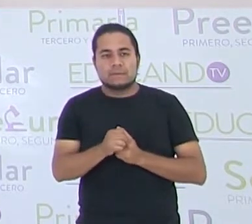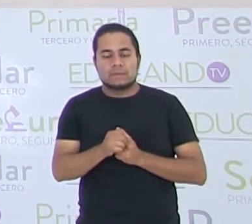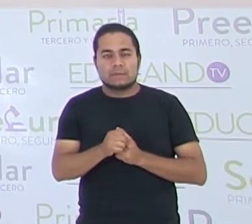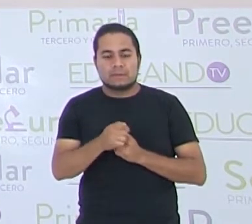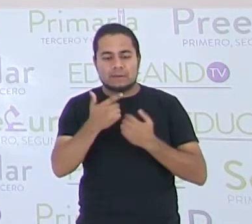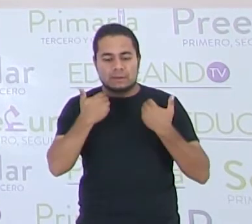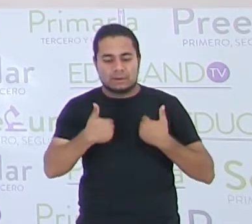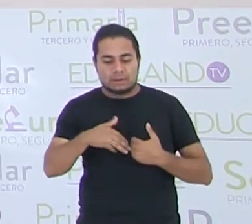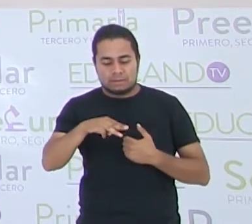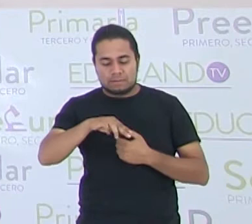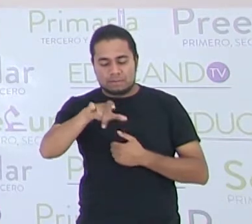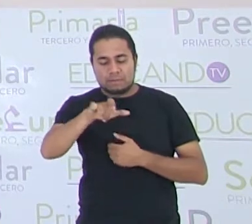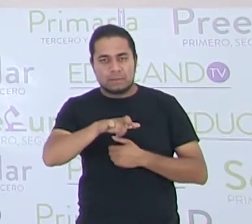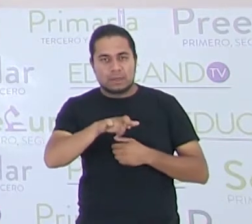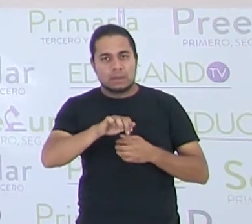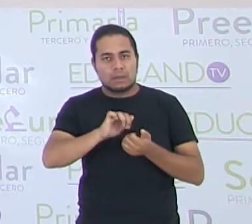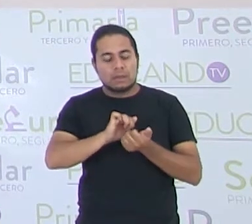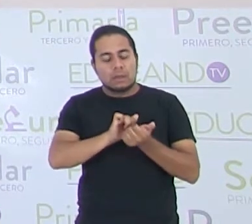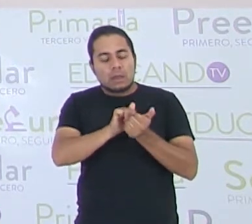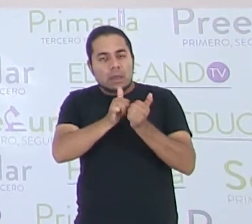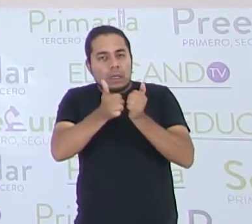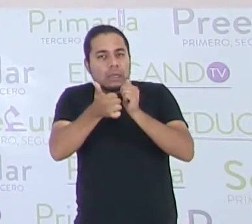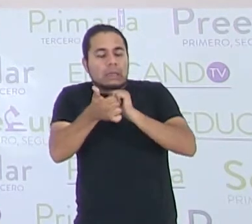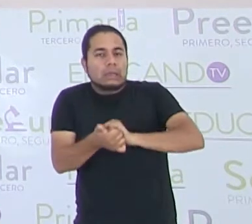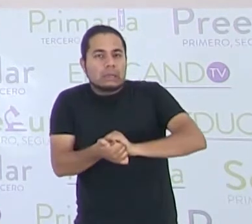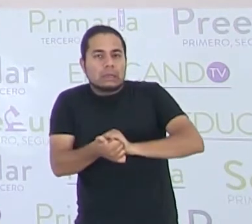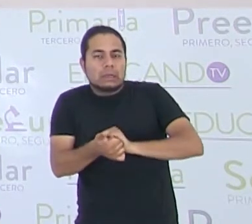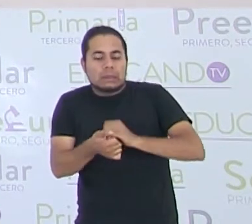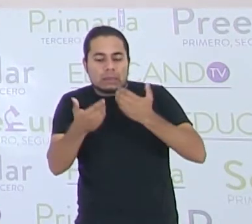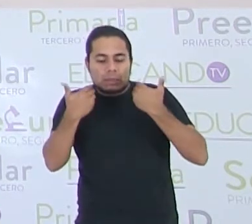cambió su actitud. Cambió